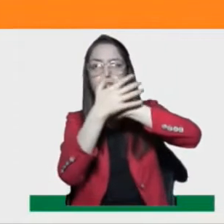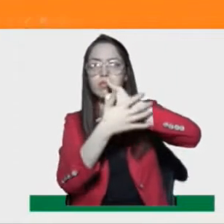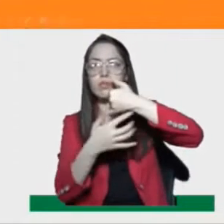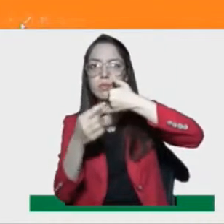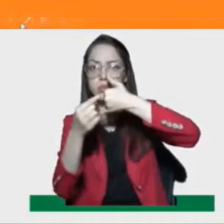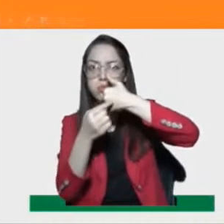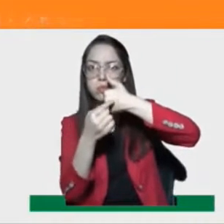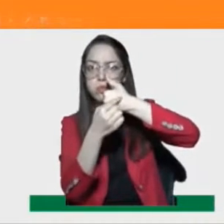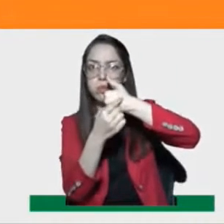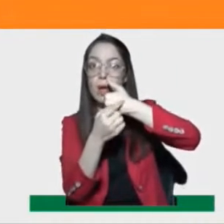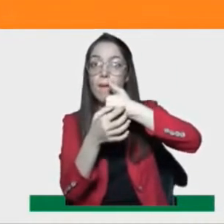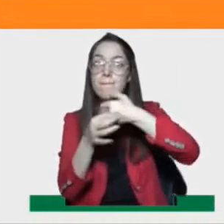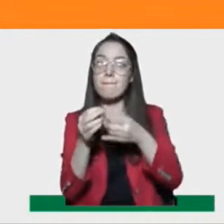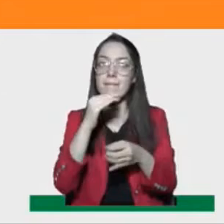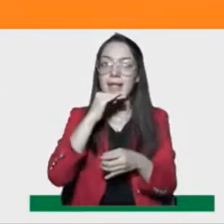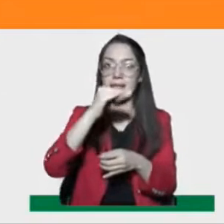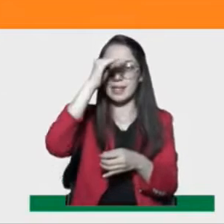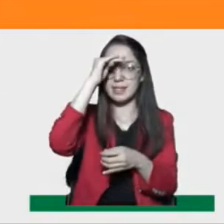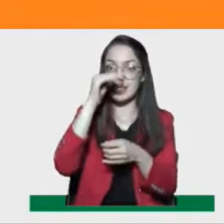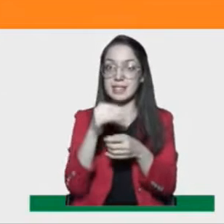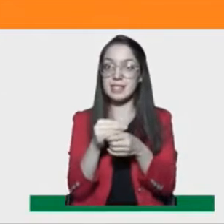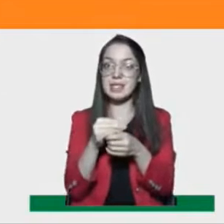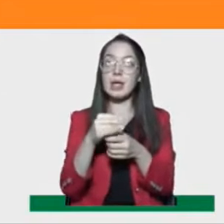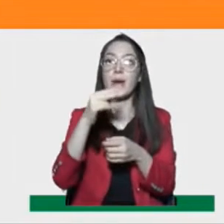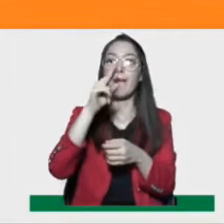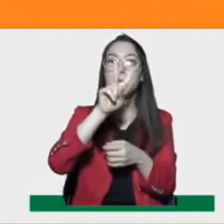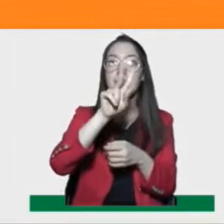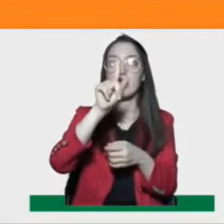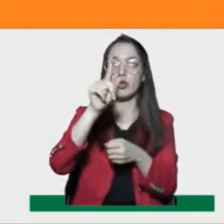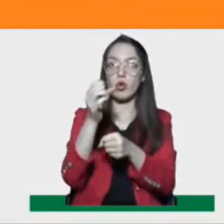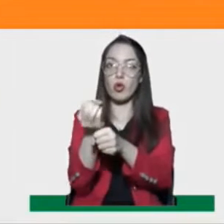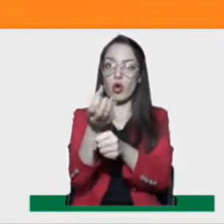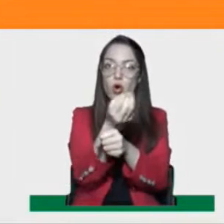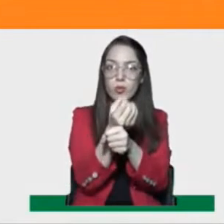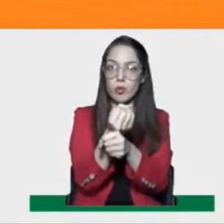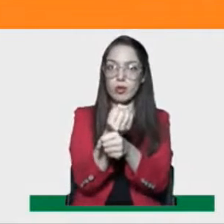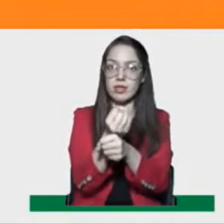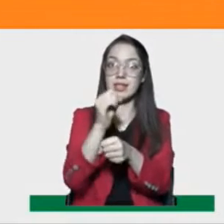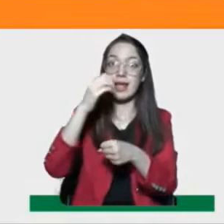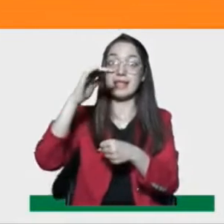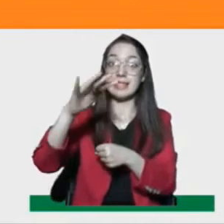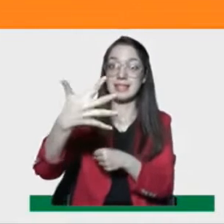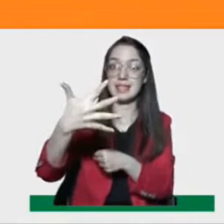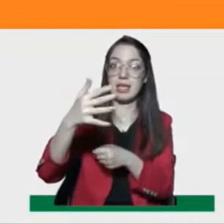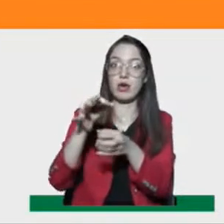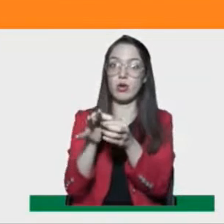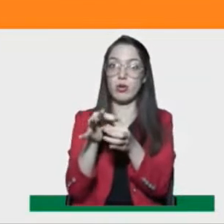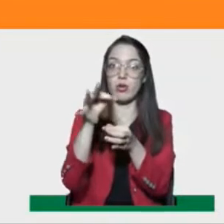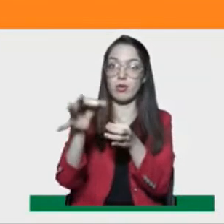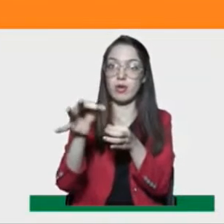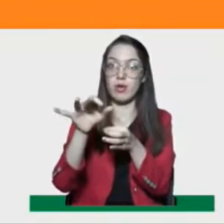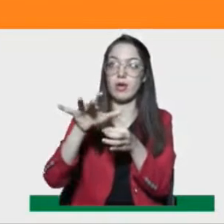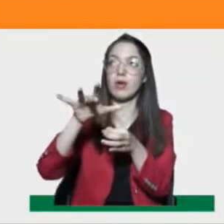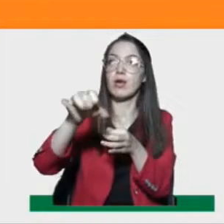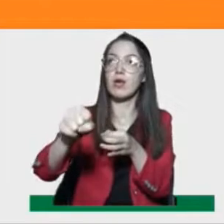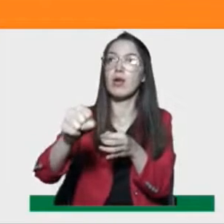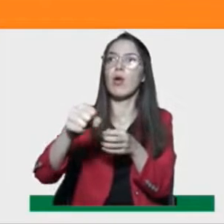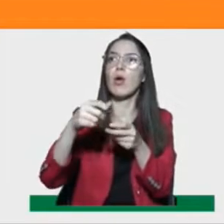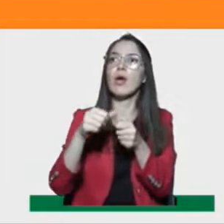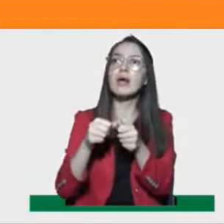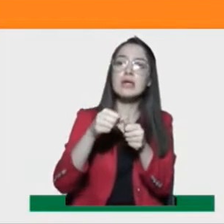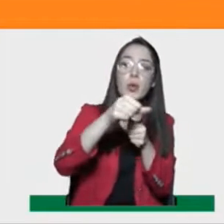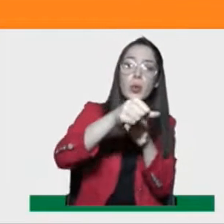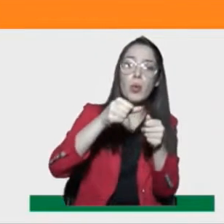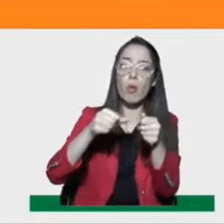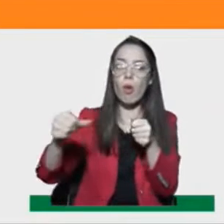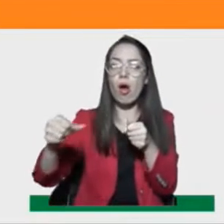16 comunas urbanas y 5 corregimientos, zonas rurales. 365 kilómetros cuadrados es lo que conforma